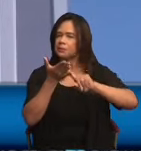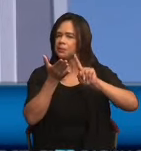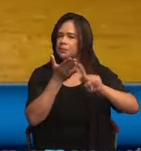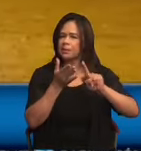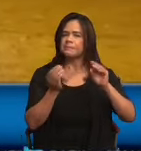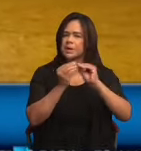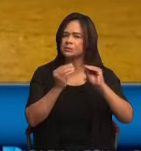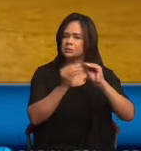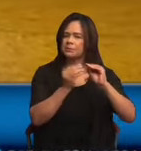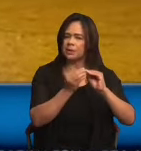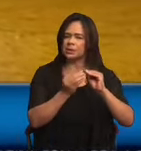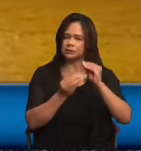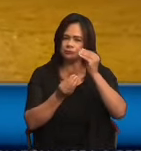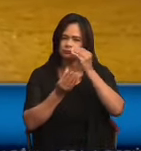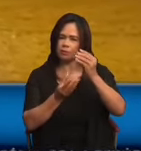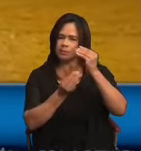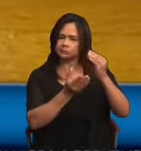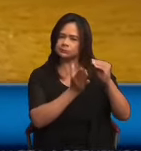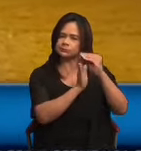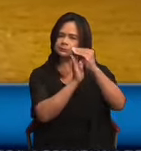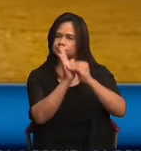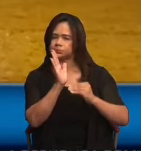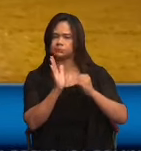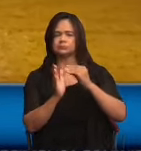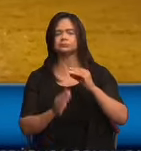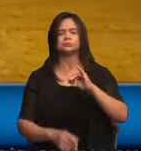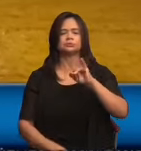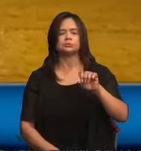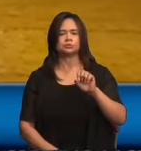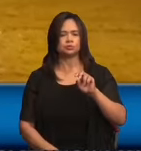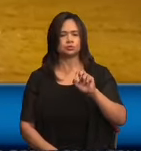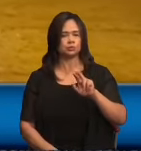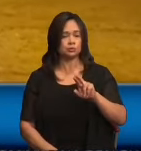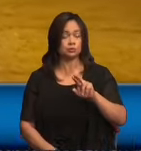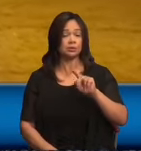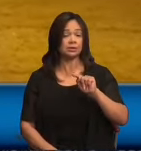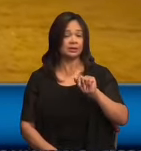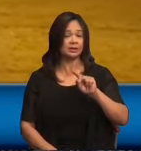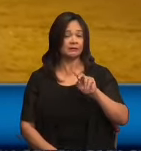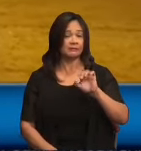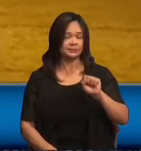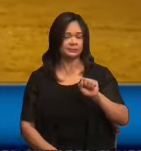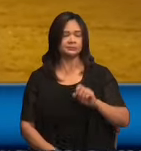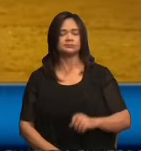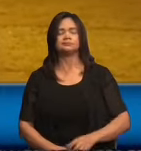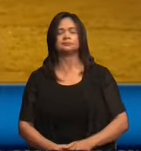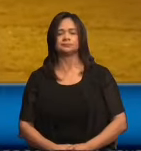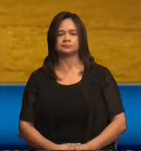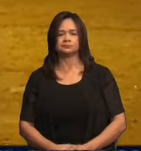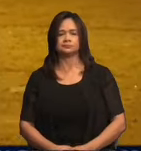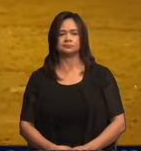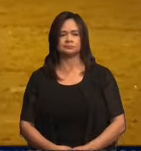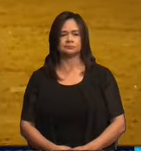investigación. Agradecemos a nuestro corresponsal Junior Tavares por las informaciones e imágenes enviadas a